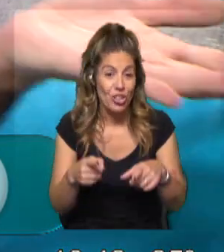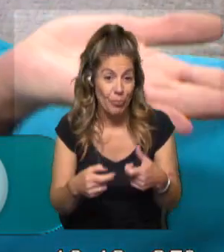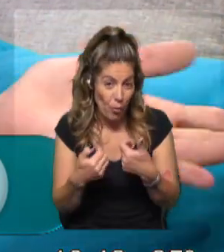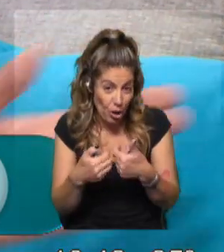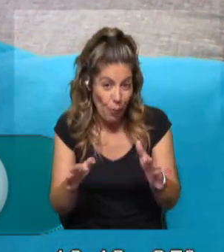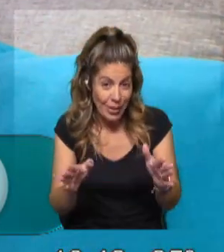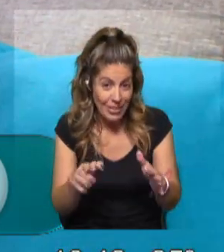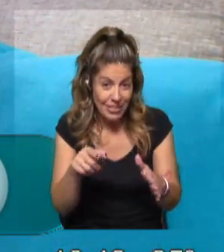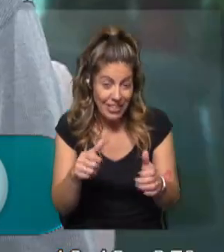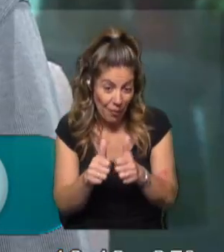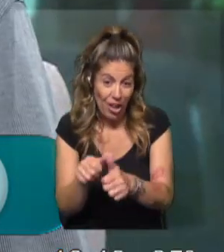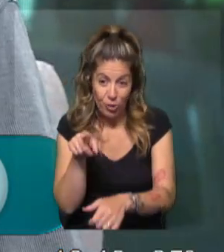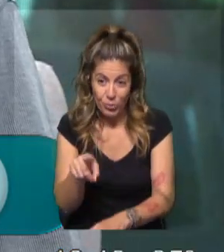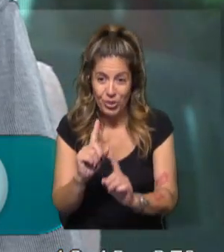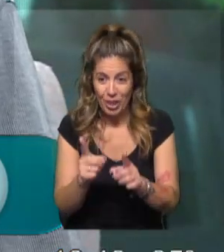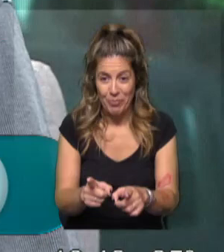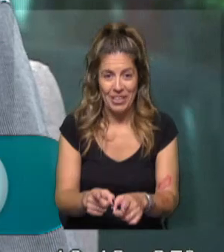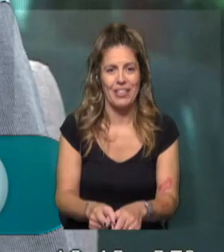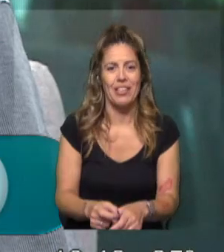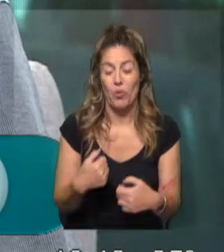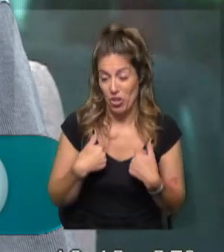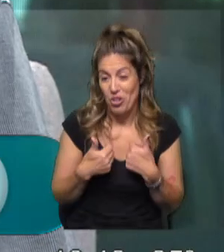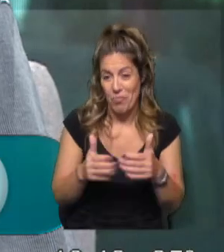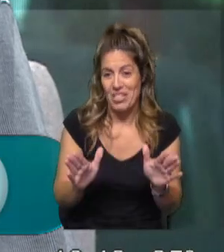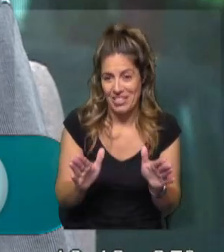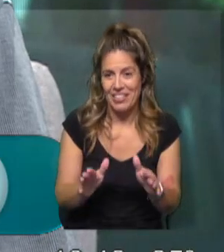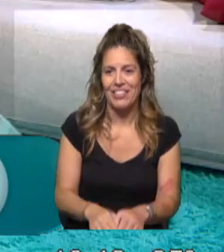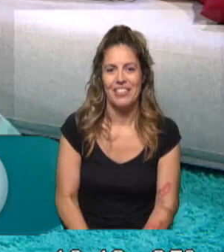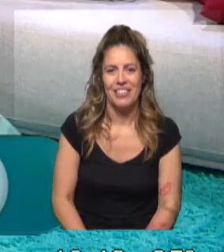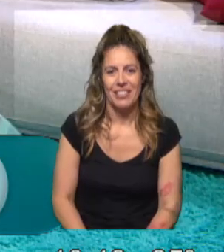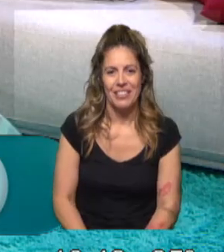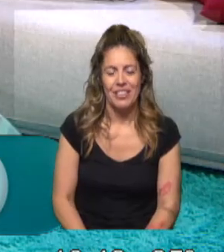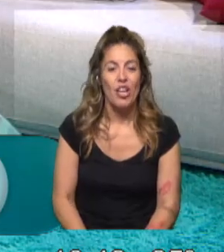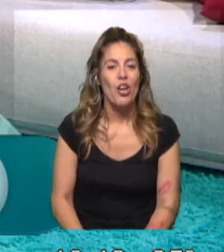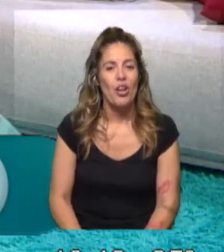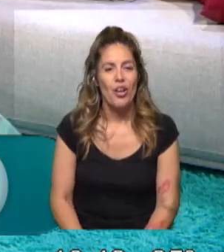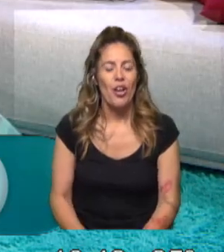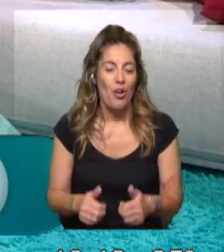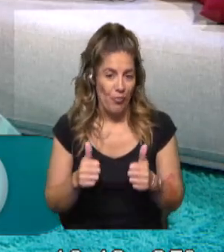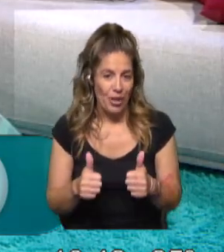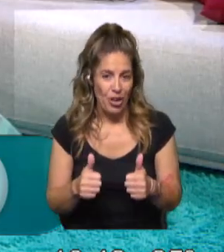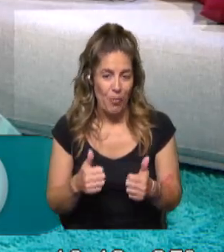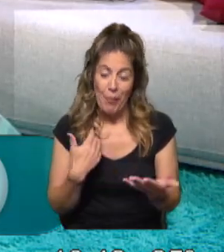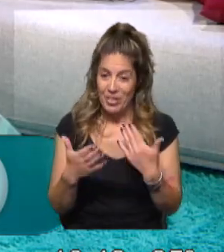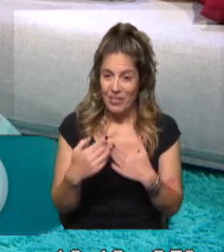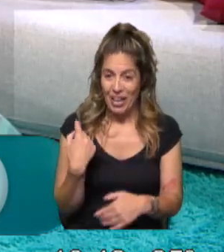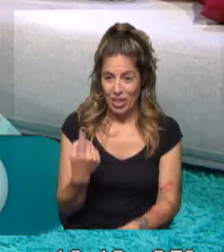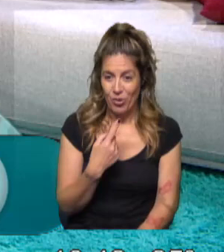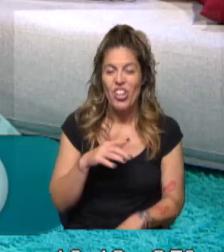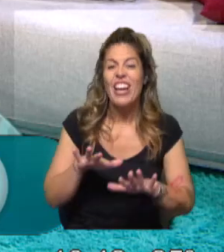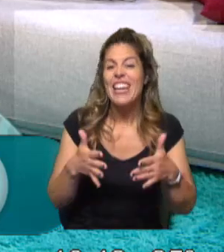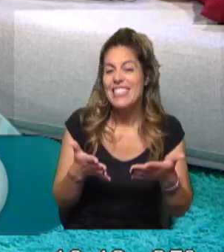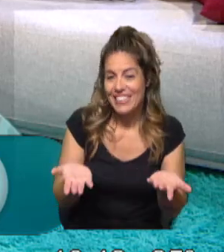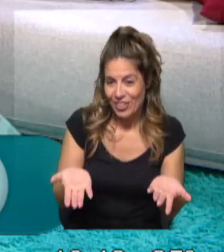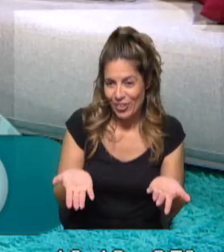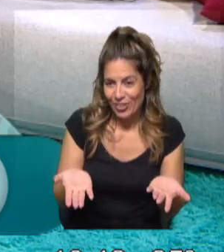en La Gotera estaban al lado tuyo sí, también. Sí, sí. Estábamos en la Asociación Cristiana Jóvenes. Bueno, bueno, Carlos, ¿qué te trae vamos a lo nuestro. ¿Qué es esta